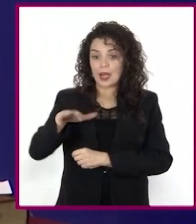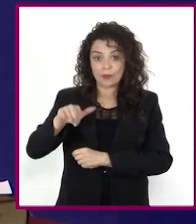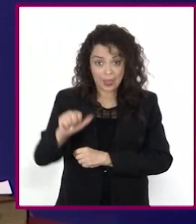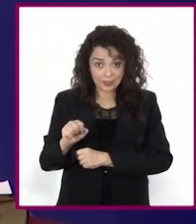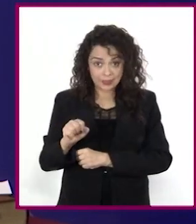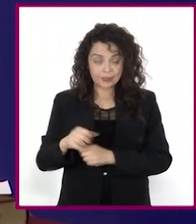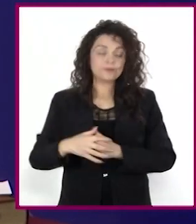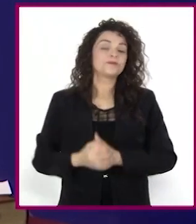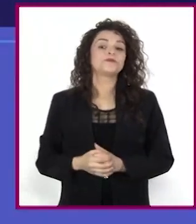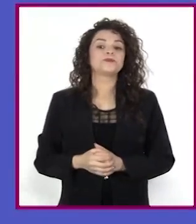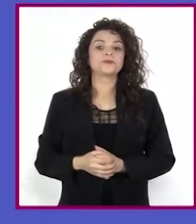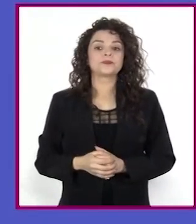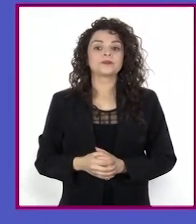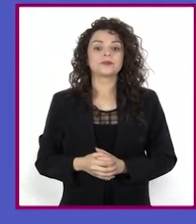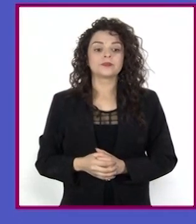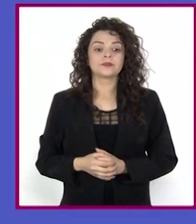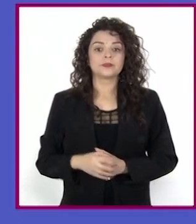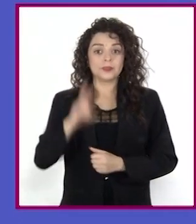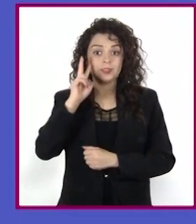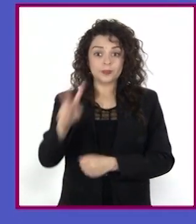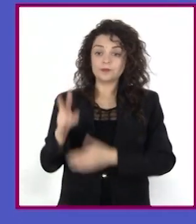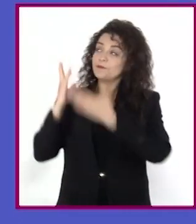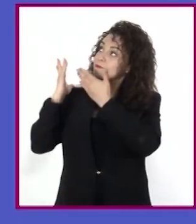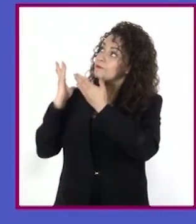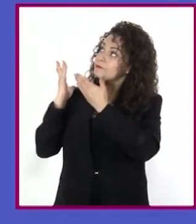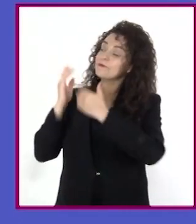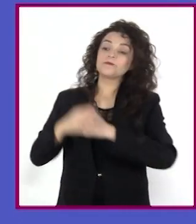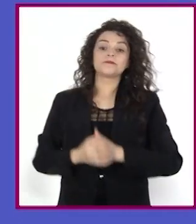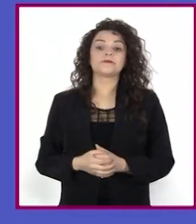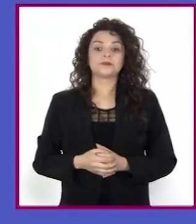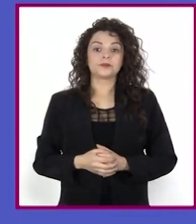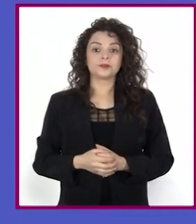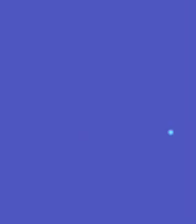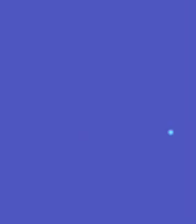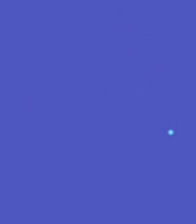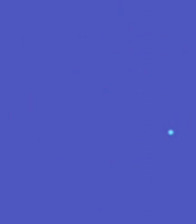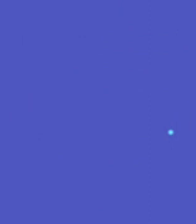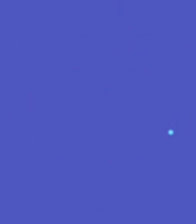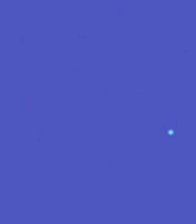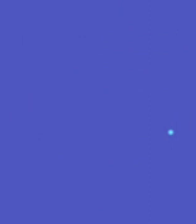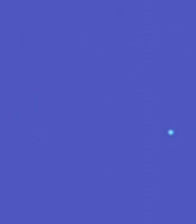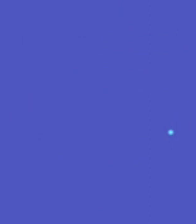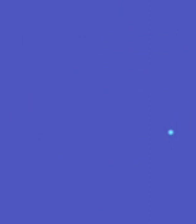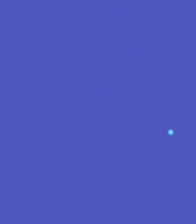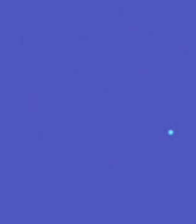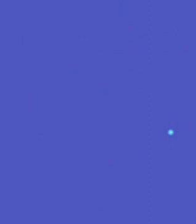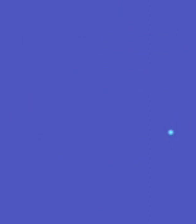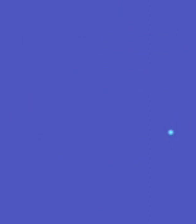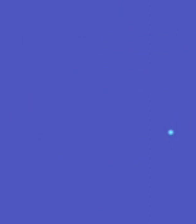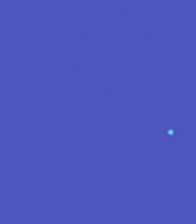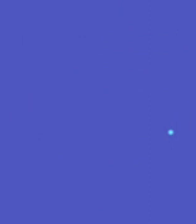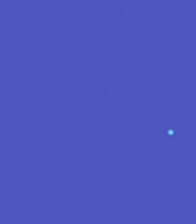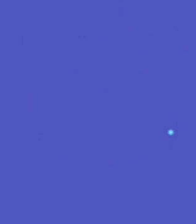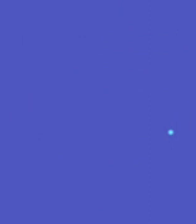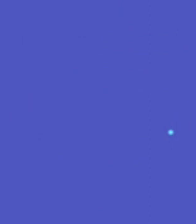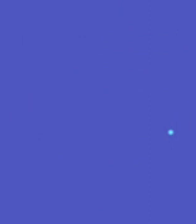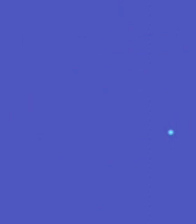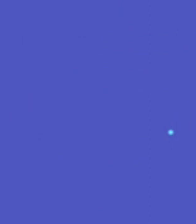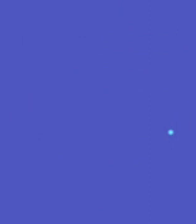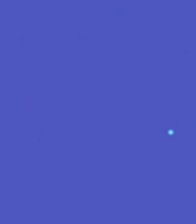La migración. Desde hace más de 100 años, los mexicanos han estado yendo a trabajar a Estados Unidos.